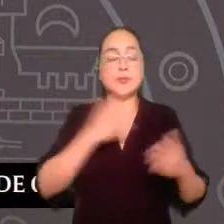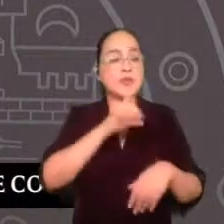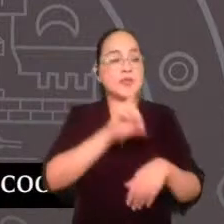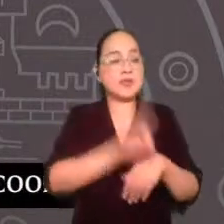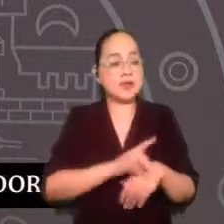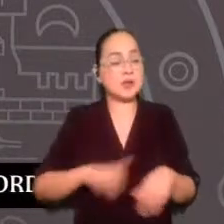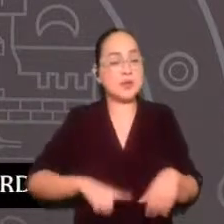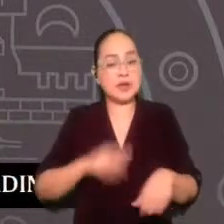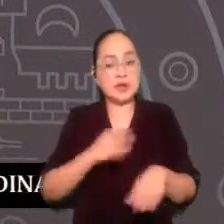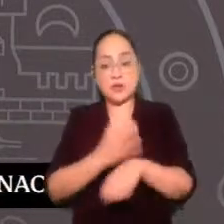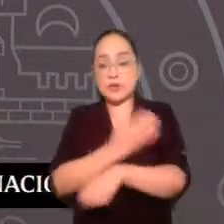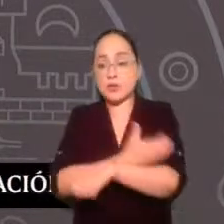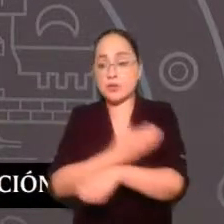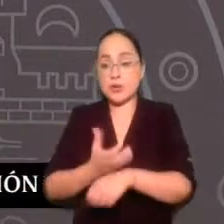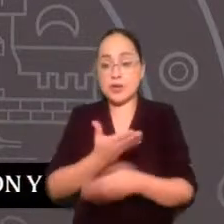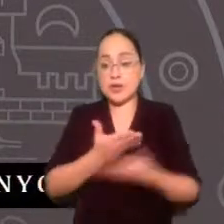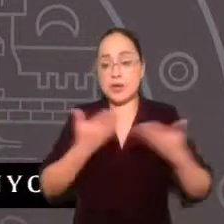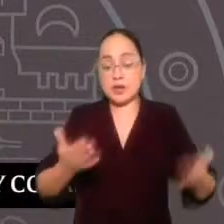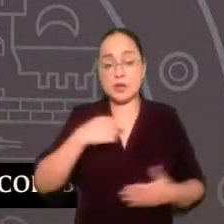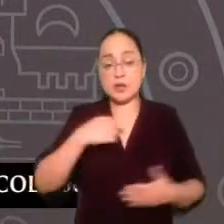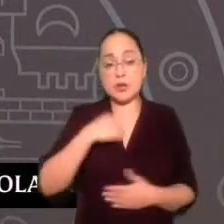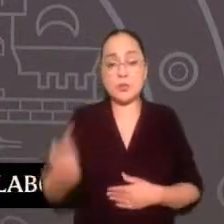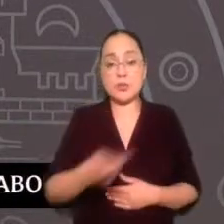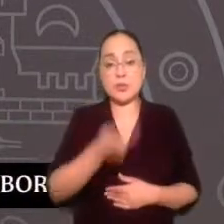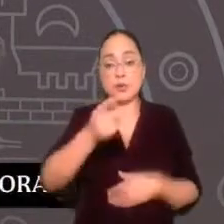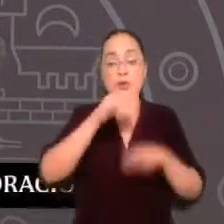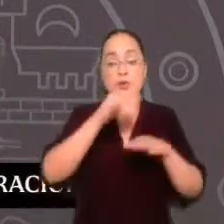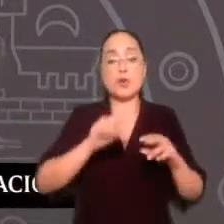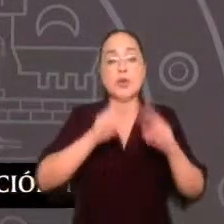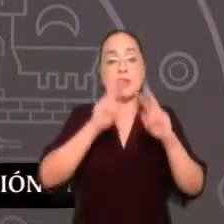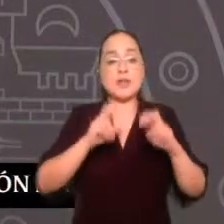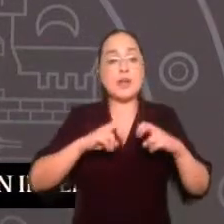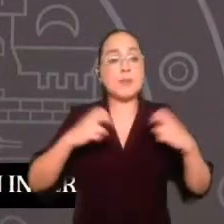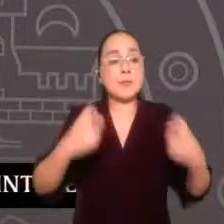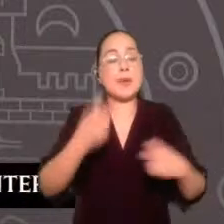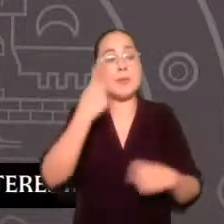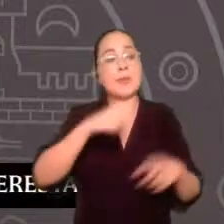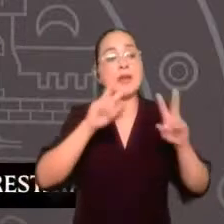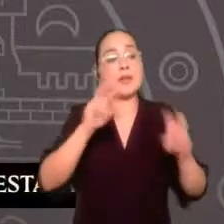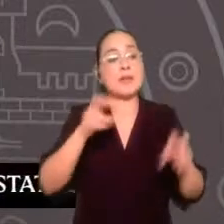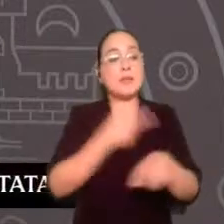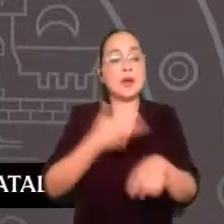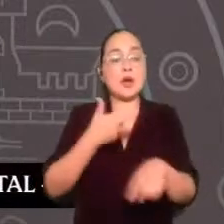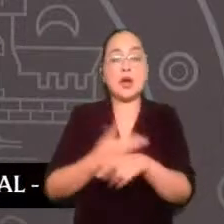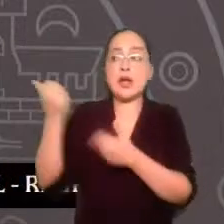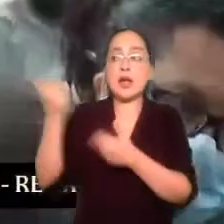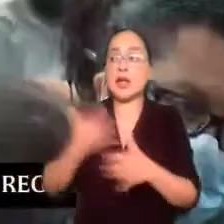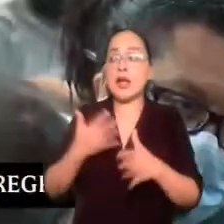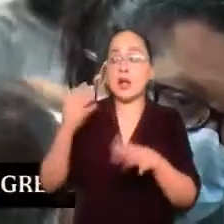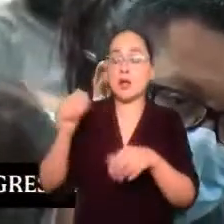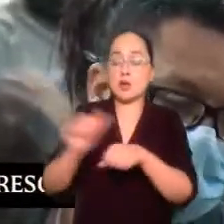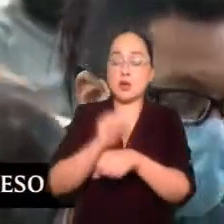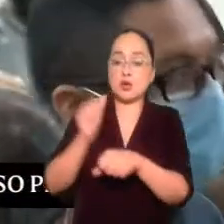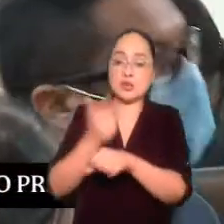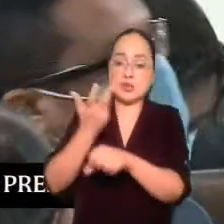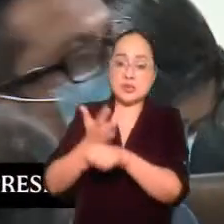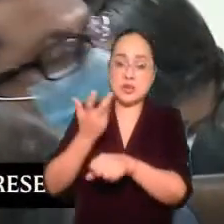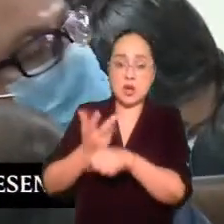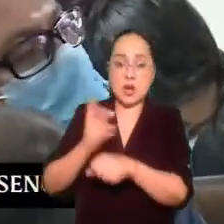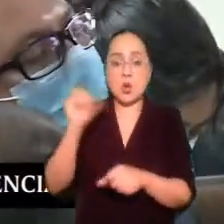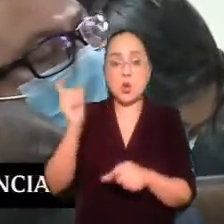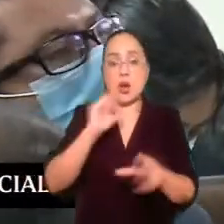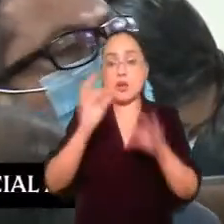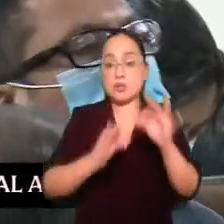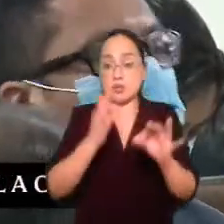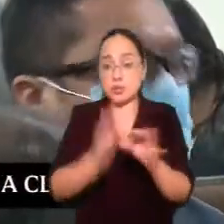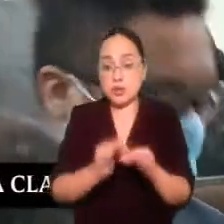Gobernador, preguntarle, ¿cómo va el proceso de las mesas para el trámite de autochocolates? Si ya están listas o para cuándo estarían.